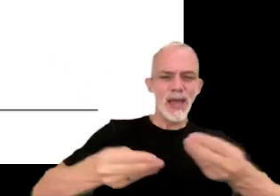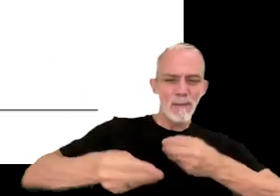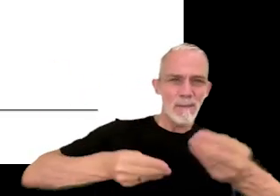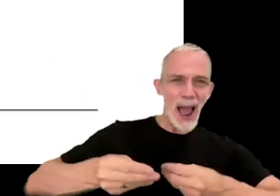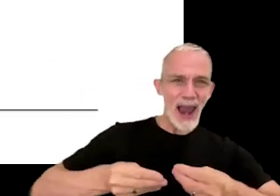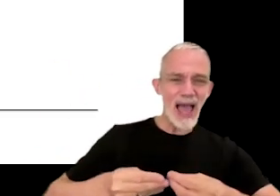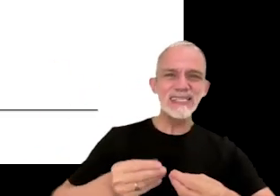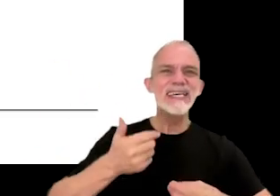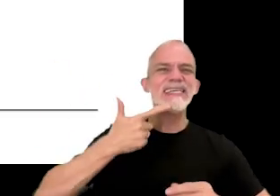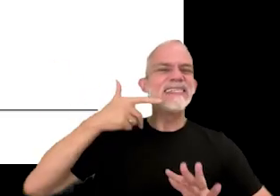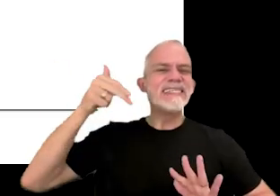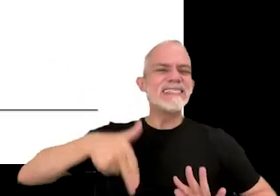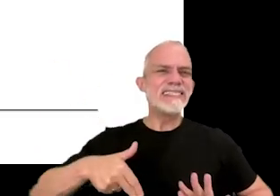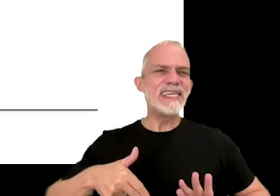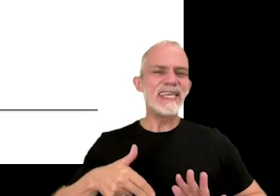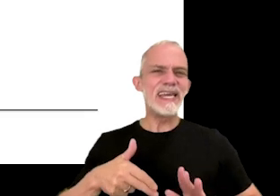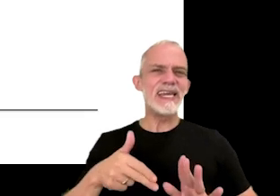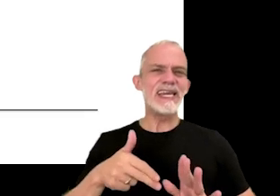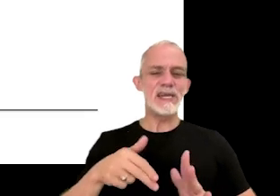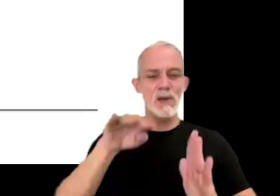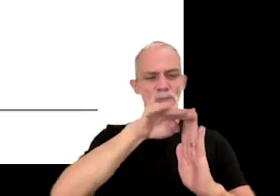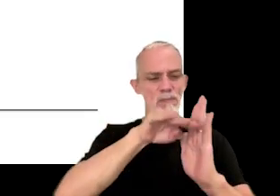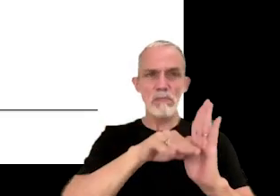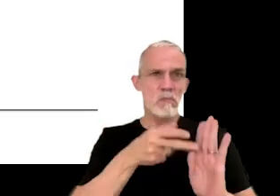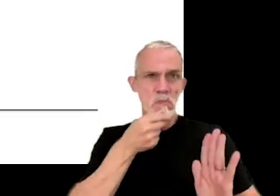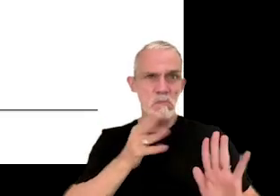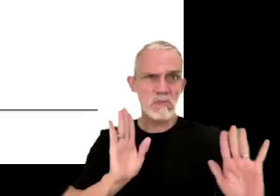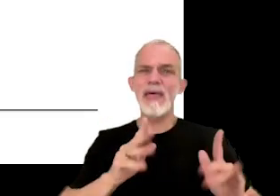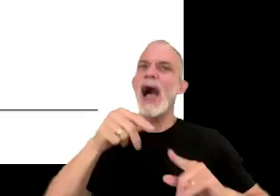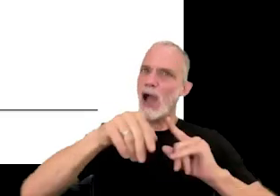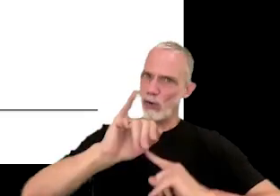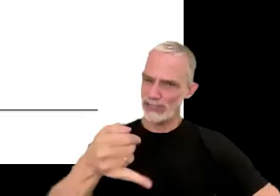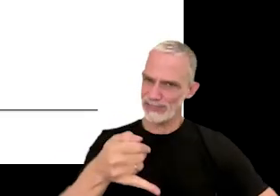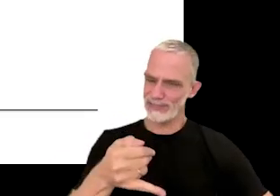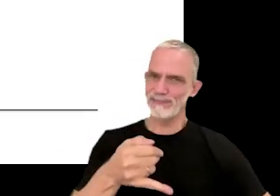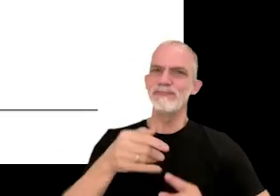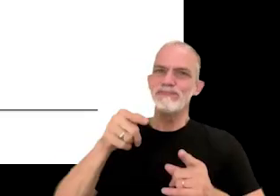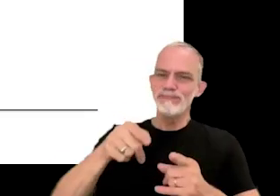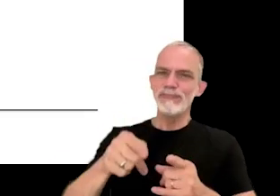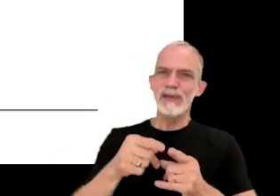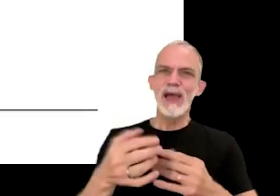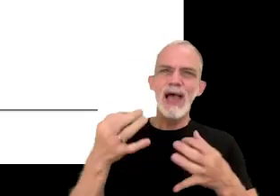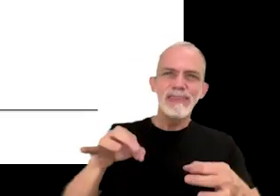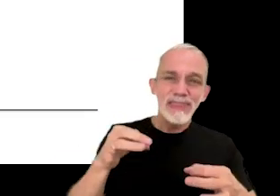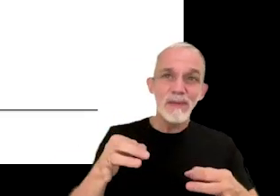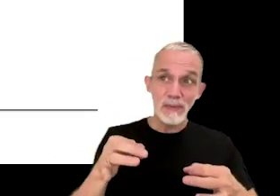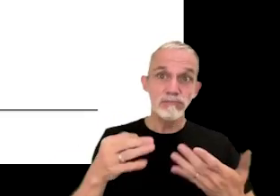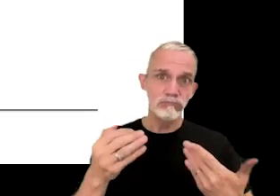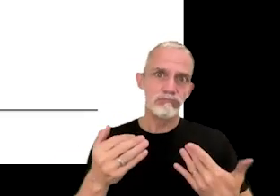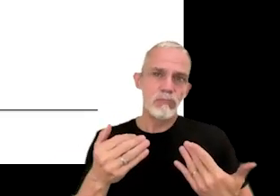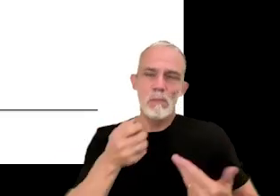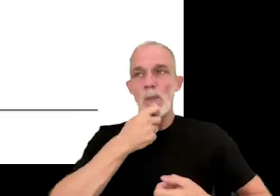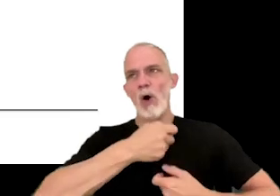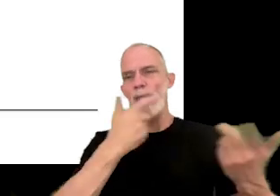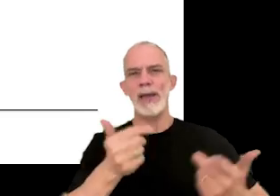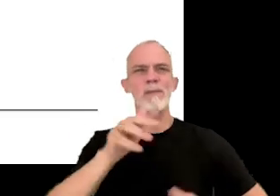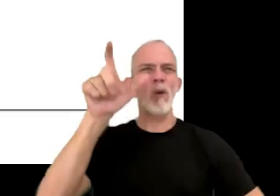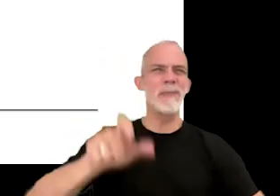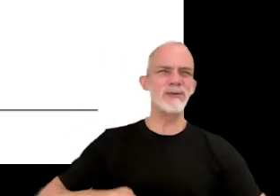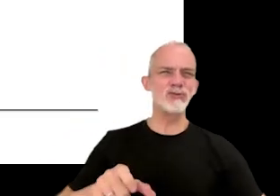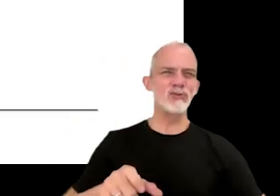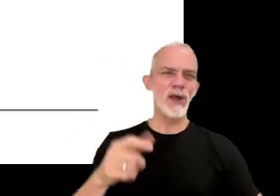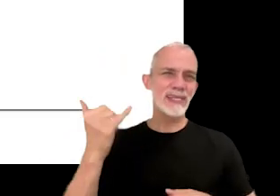sin ninguna condición. Ahora amplió a que porque puede darse el caso de personas que